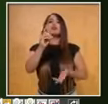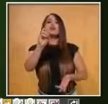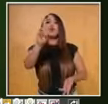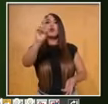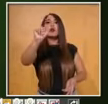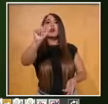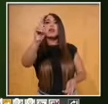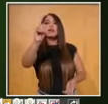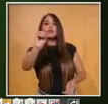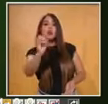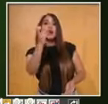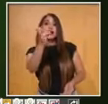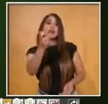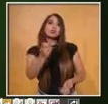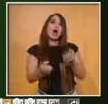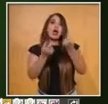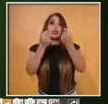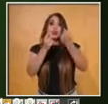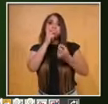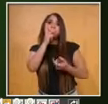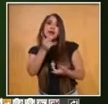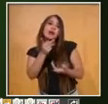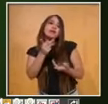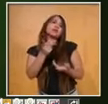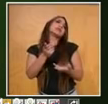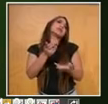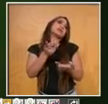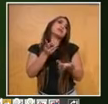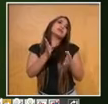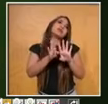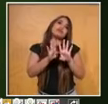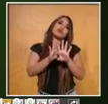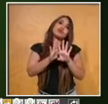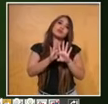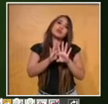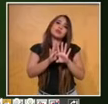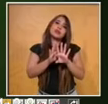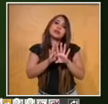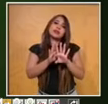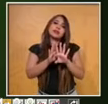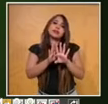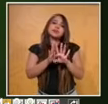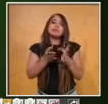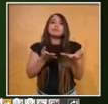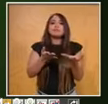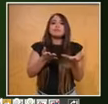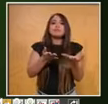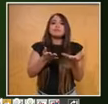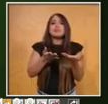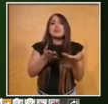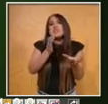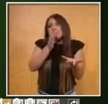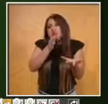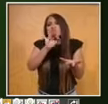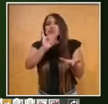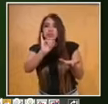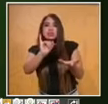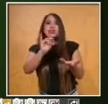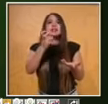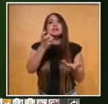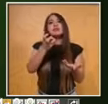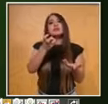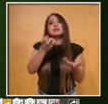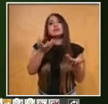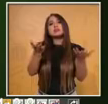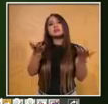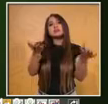en sentido figurado. En vez de decir tiene el cabello dorado, puedo decir tenía el cabello tan brillante como el oro. Entonces digo que tiene